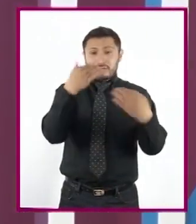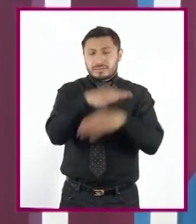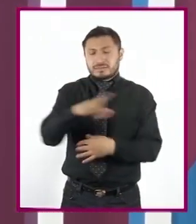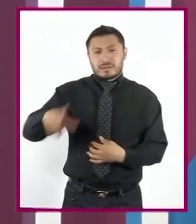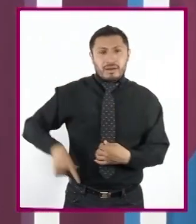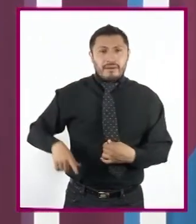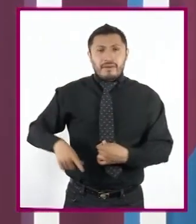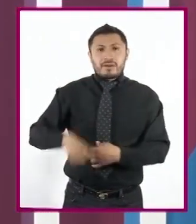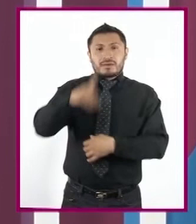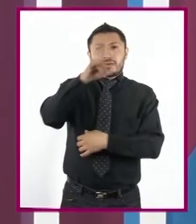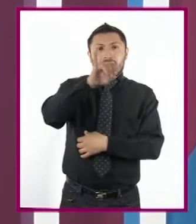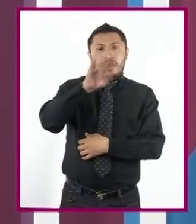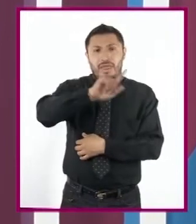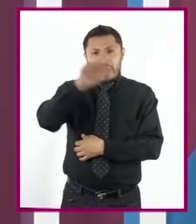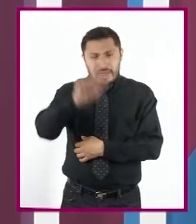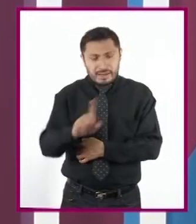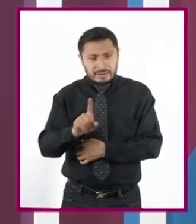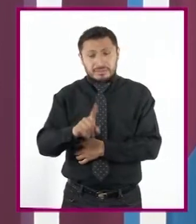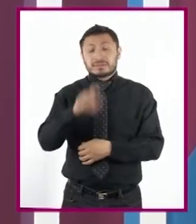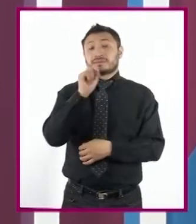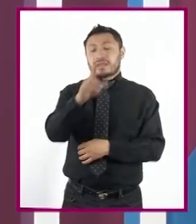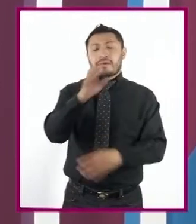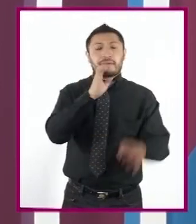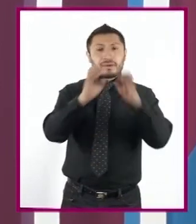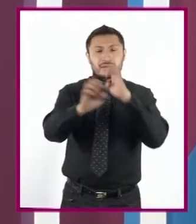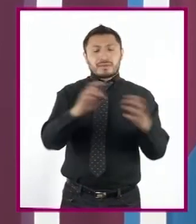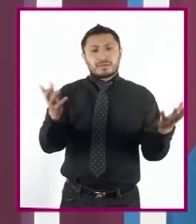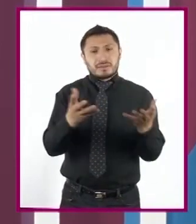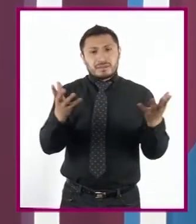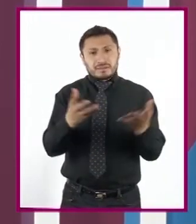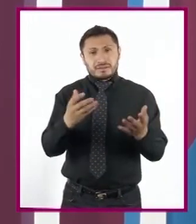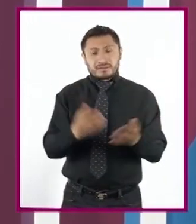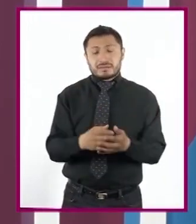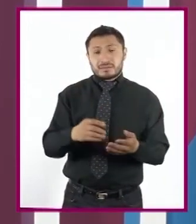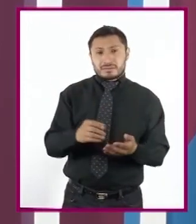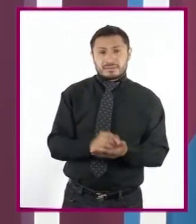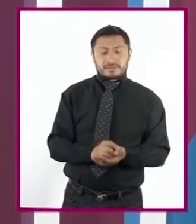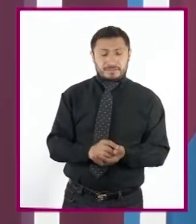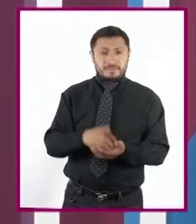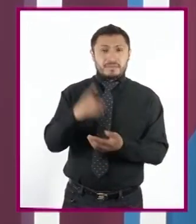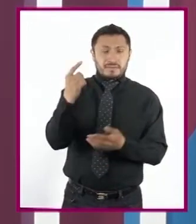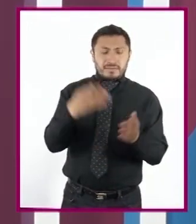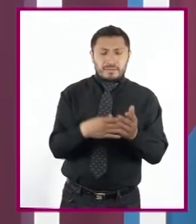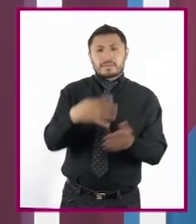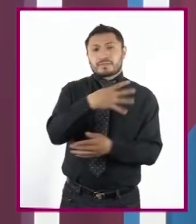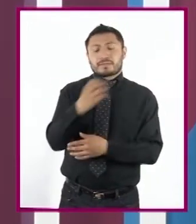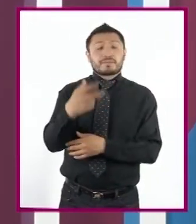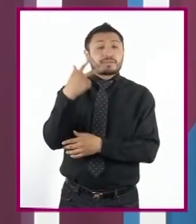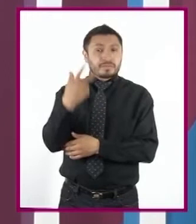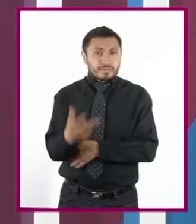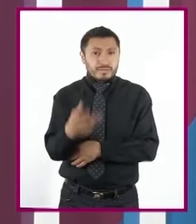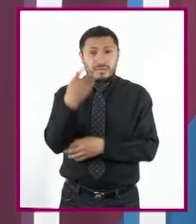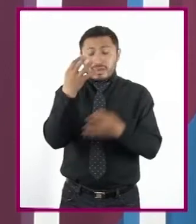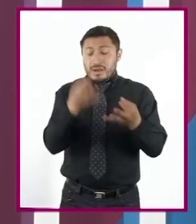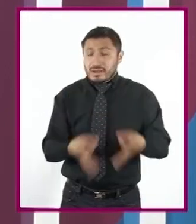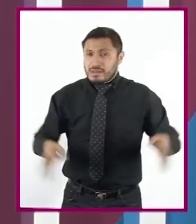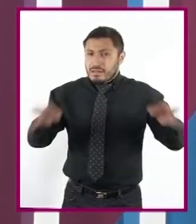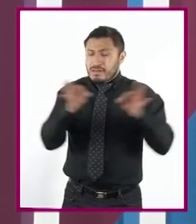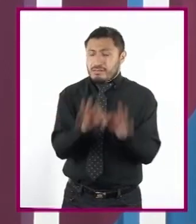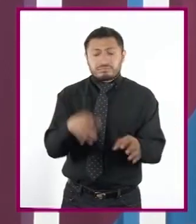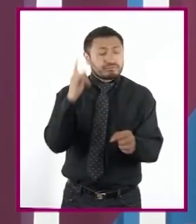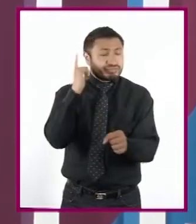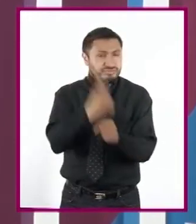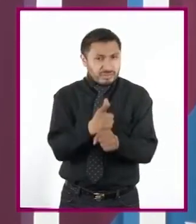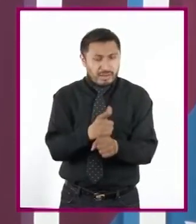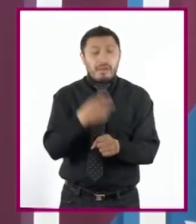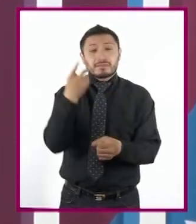régimen porfirista. También la entrevista realizada por Krillman a Porfirio Díaz en 1908 fue un importante detonante,